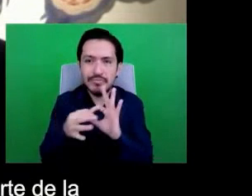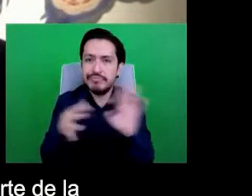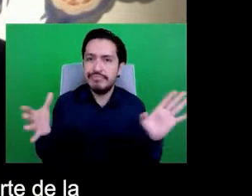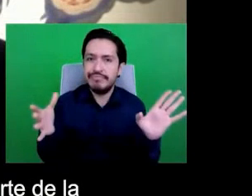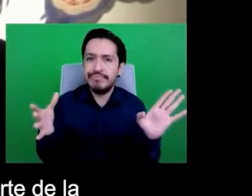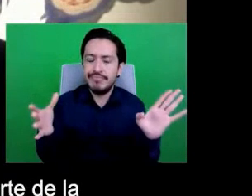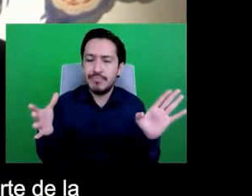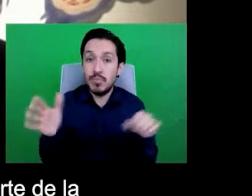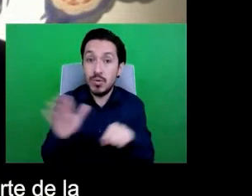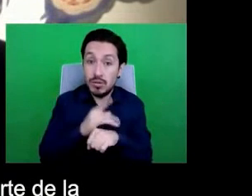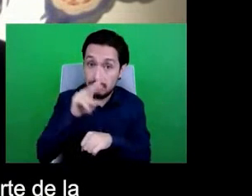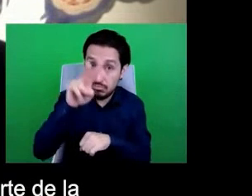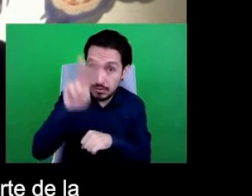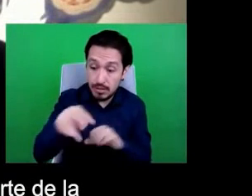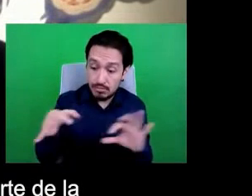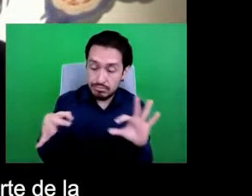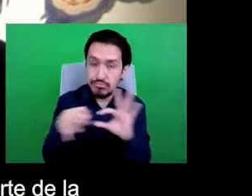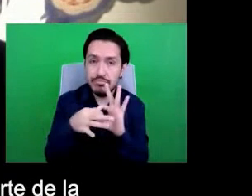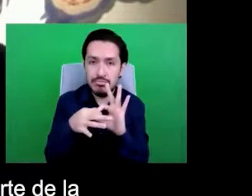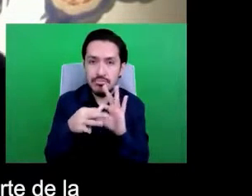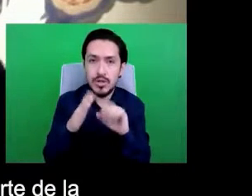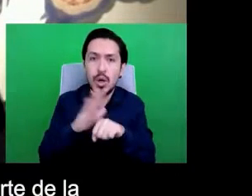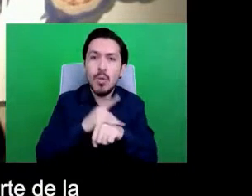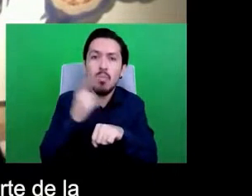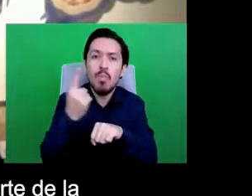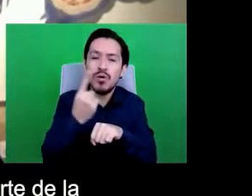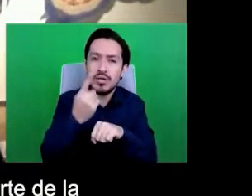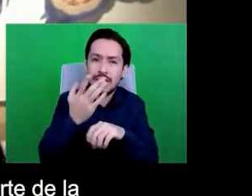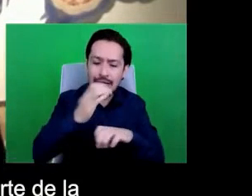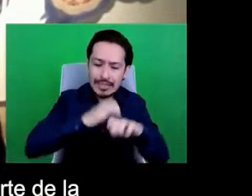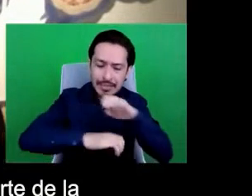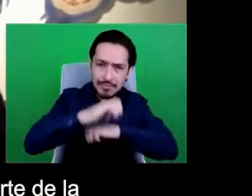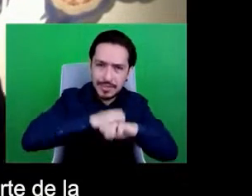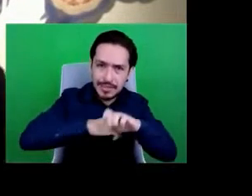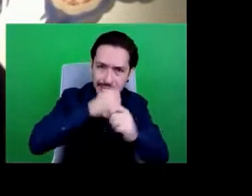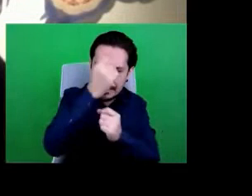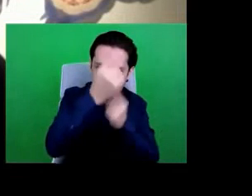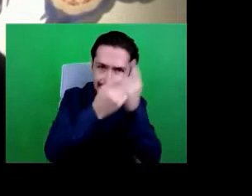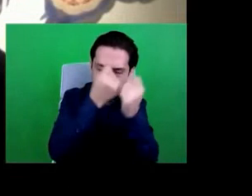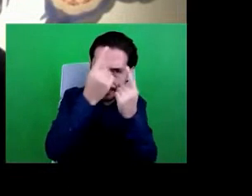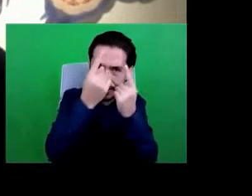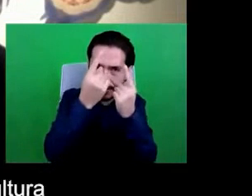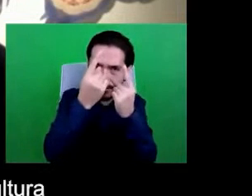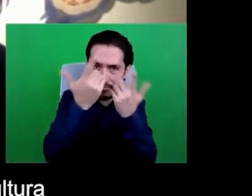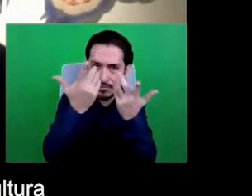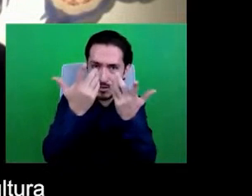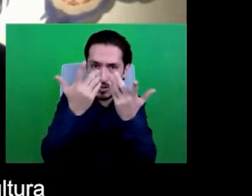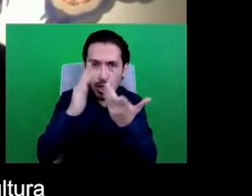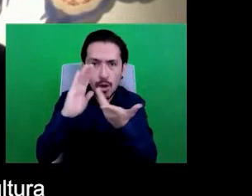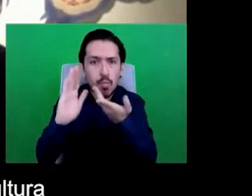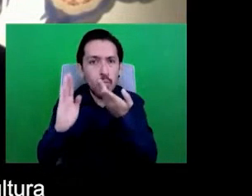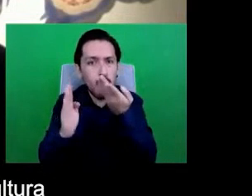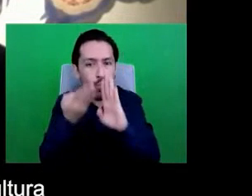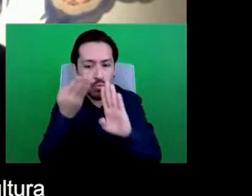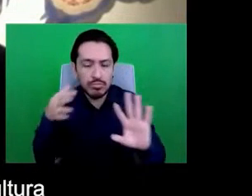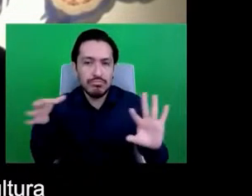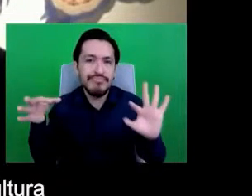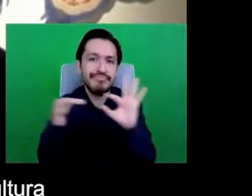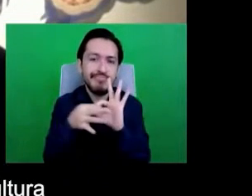qué? Porque las industrias creativas forman una gran parte de la economía global. Y de igual forma que no se